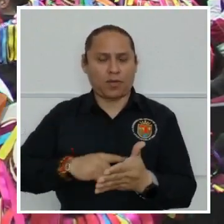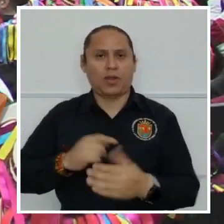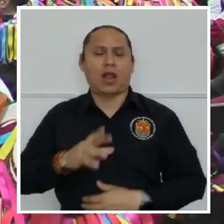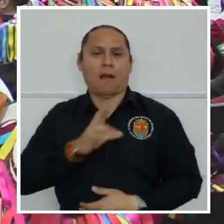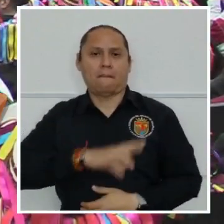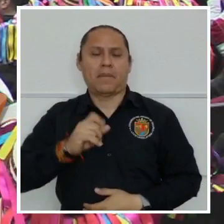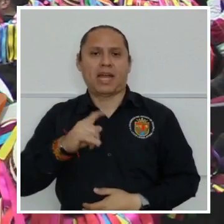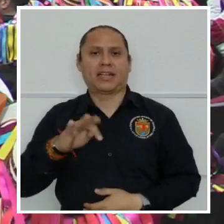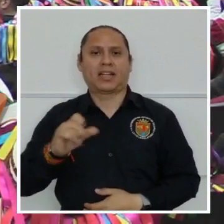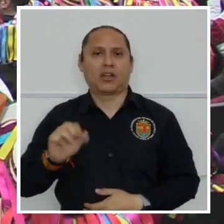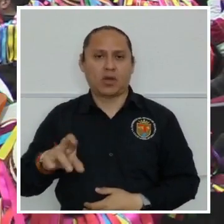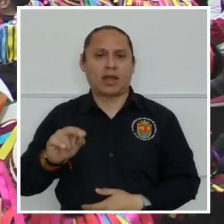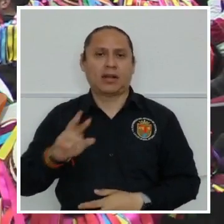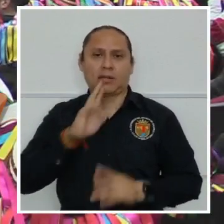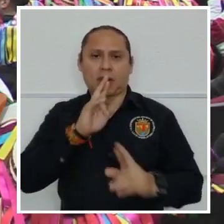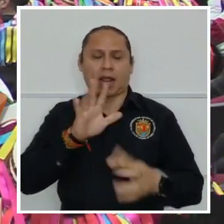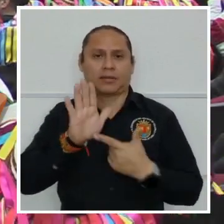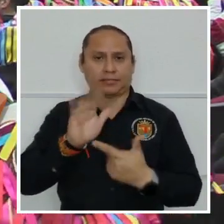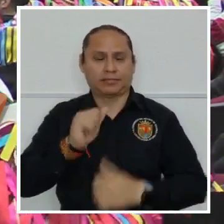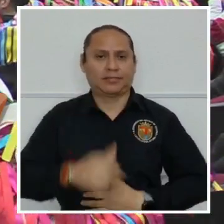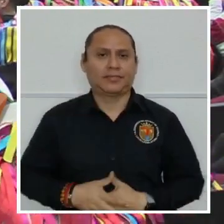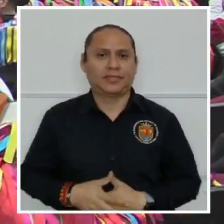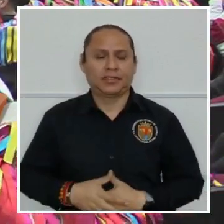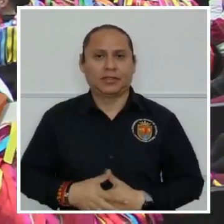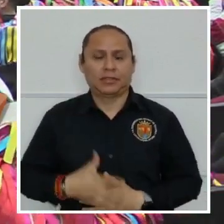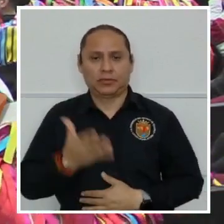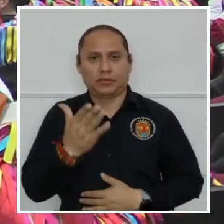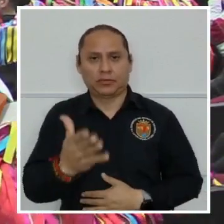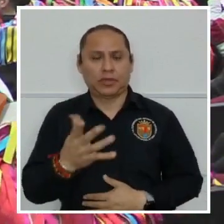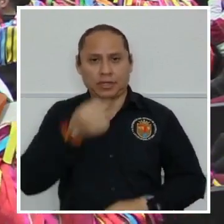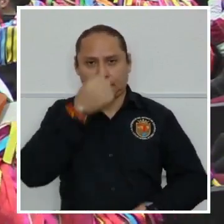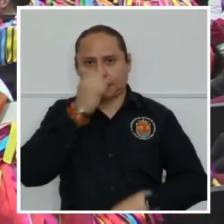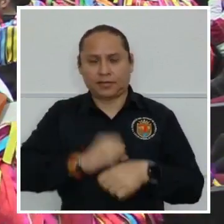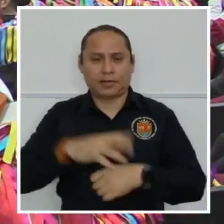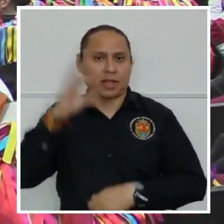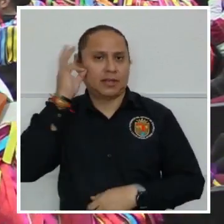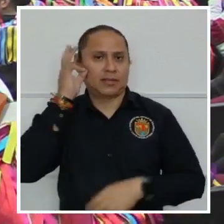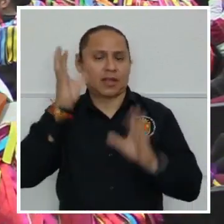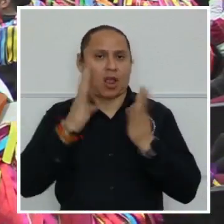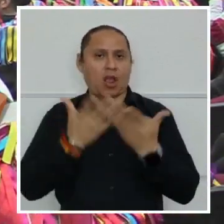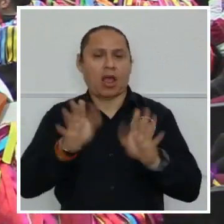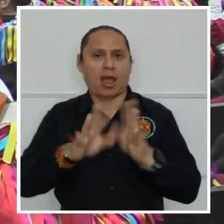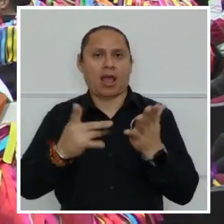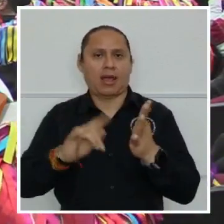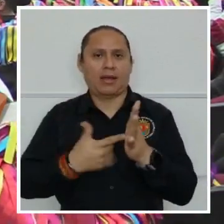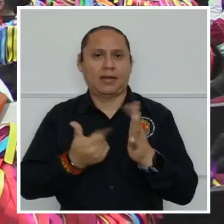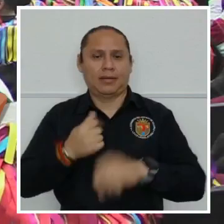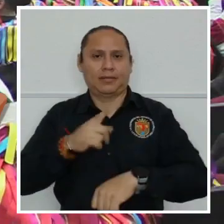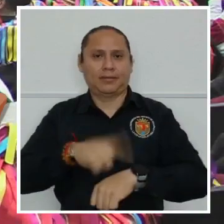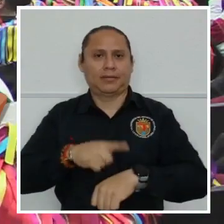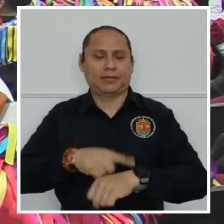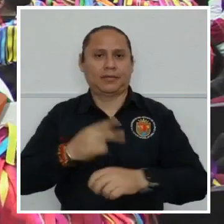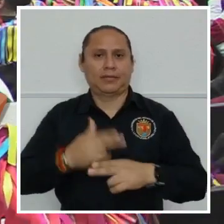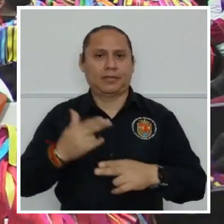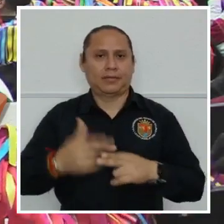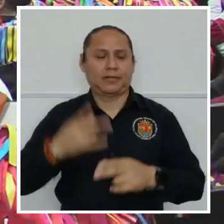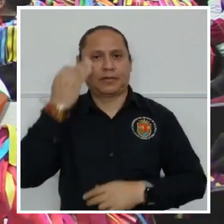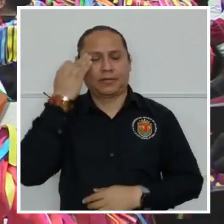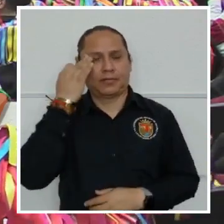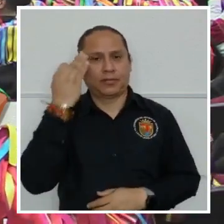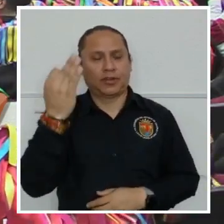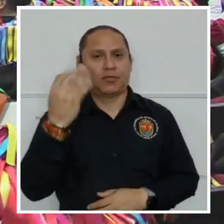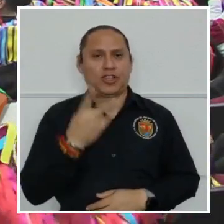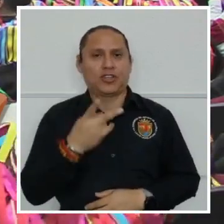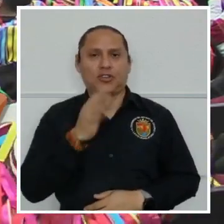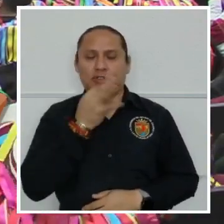en lo particular el dictamen presentado, por lo que solicito a la Secretaría de Servicios Parlamentarios abra el sistema